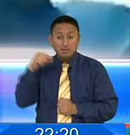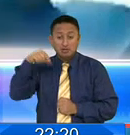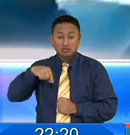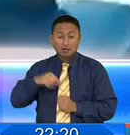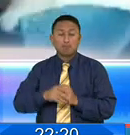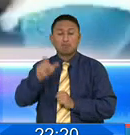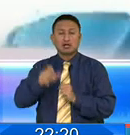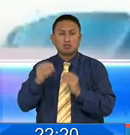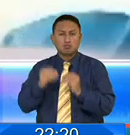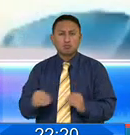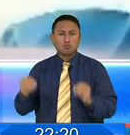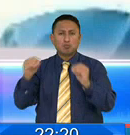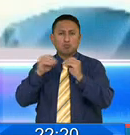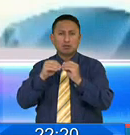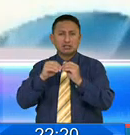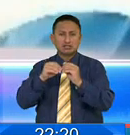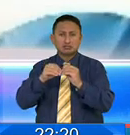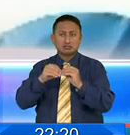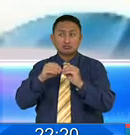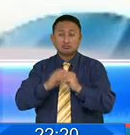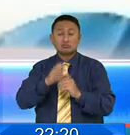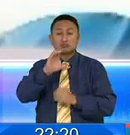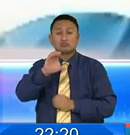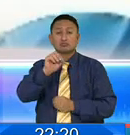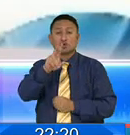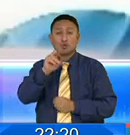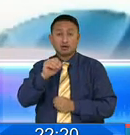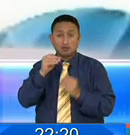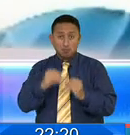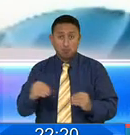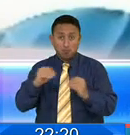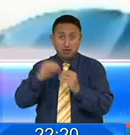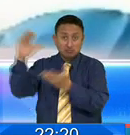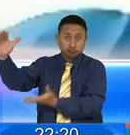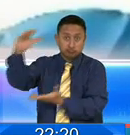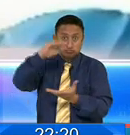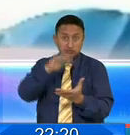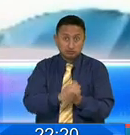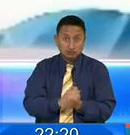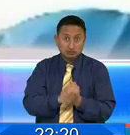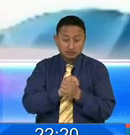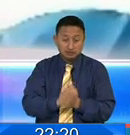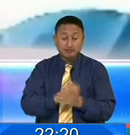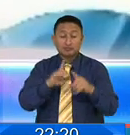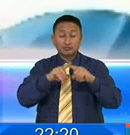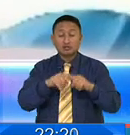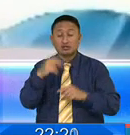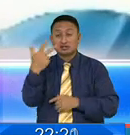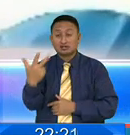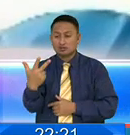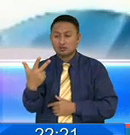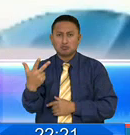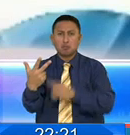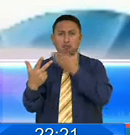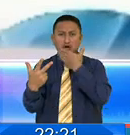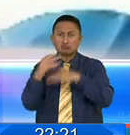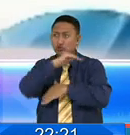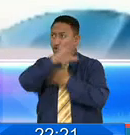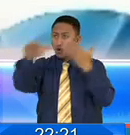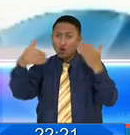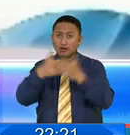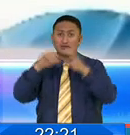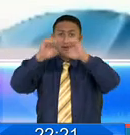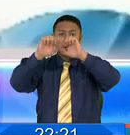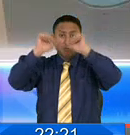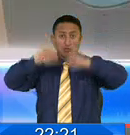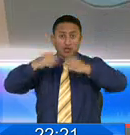dosis de Sinovac, si COVAX nos puede dar más dosis. Entonces, no solamente depender de 3 laboratorios, sino de todos los laboratorios que